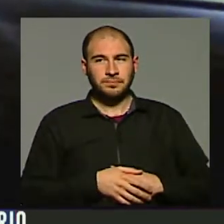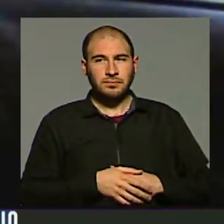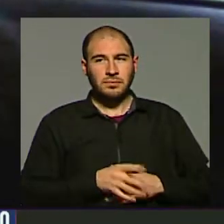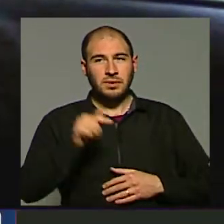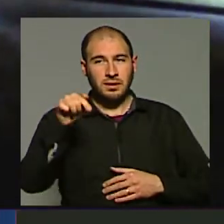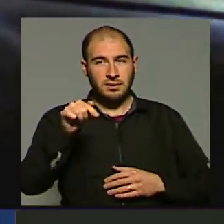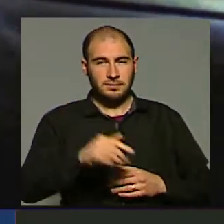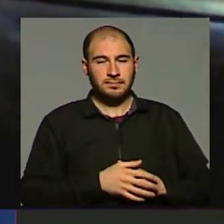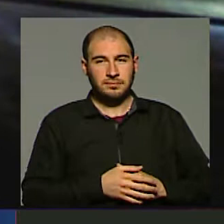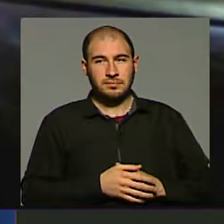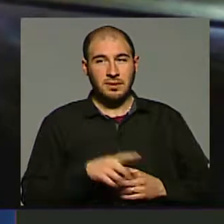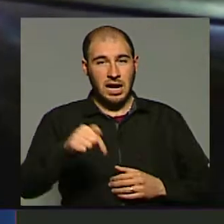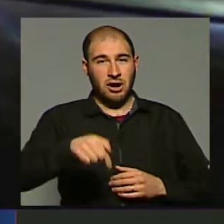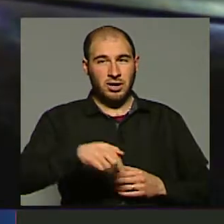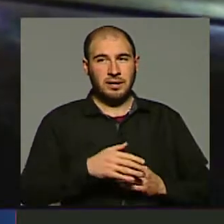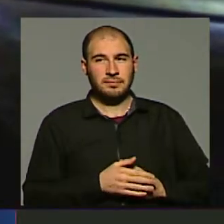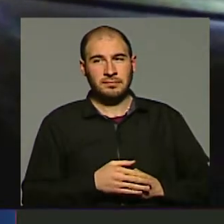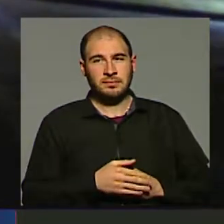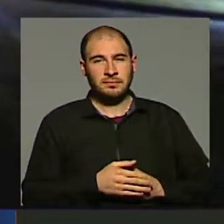con él ahora